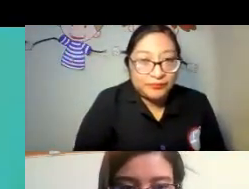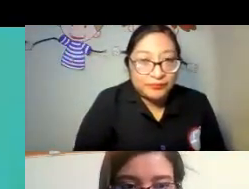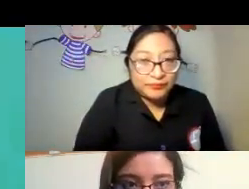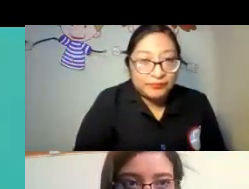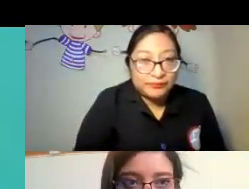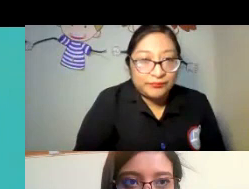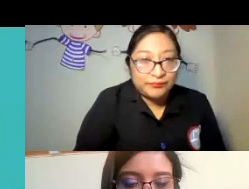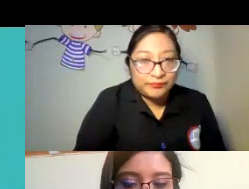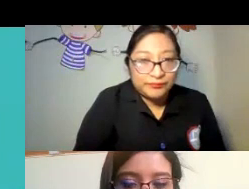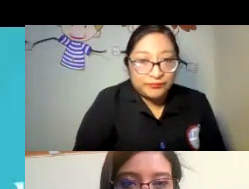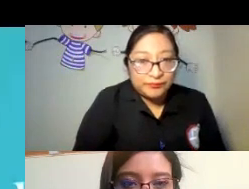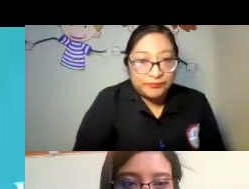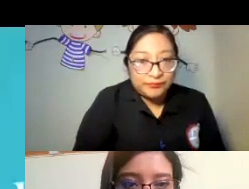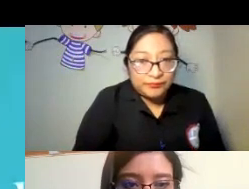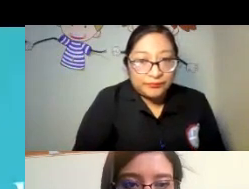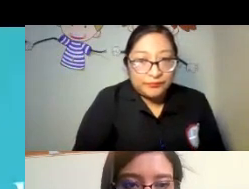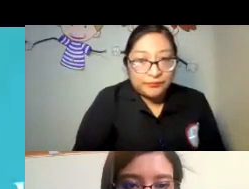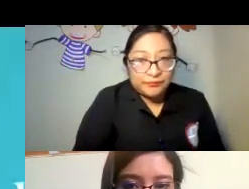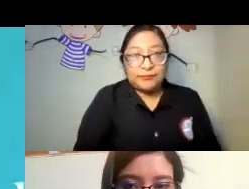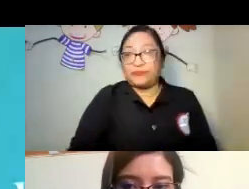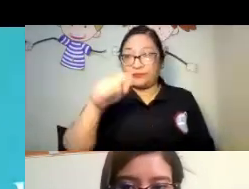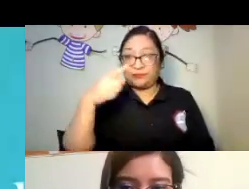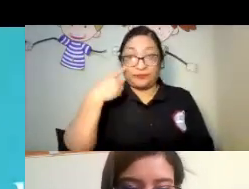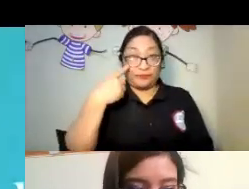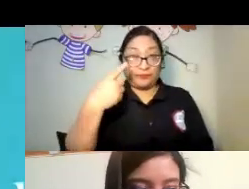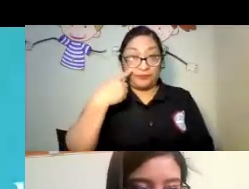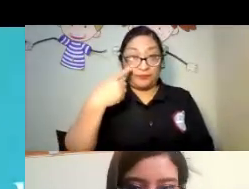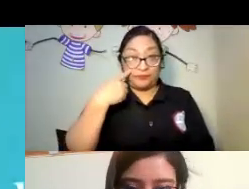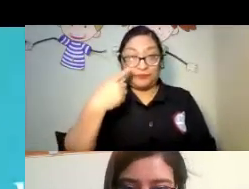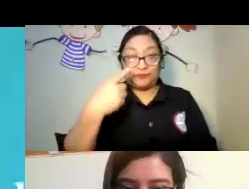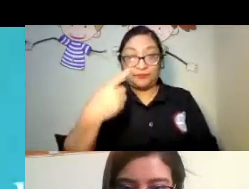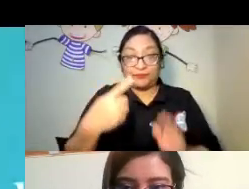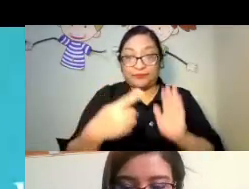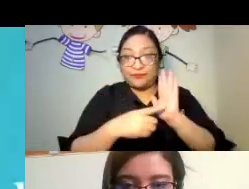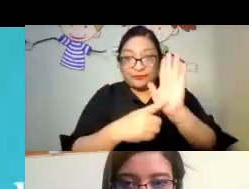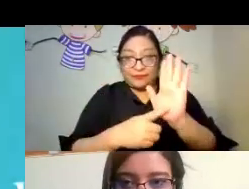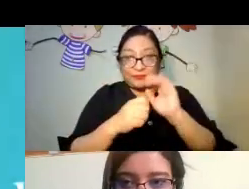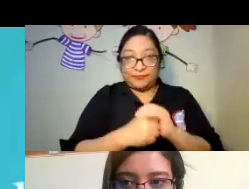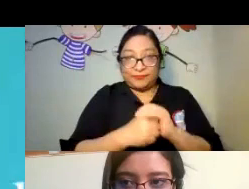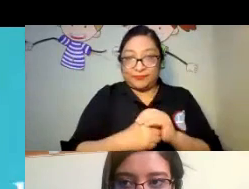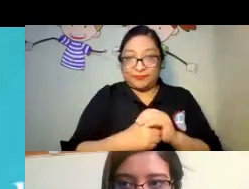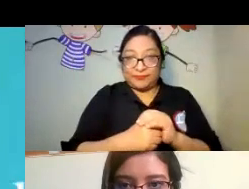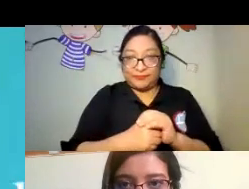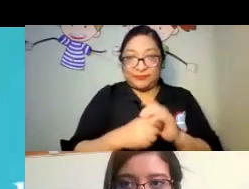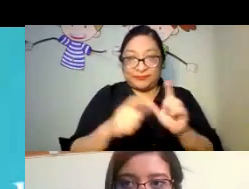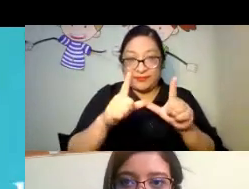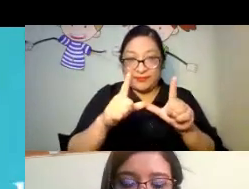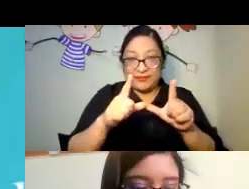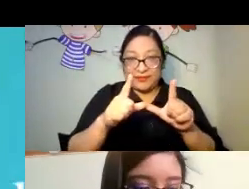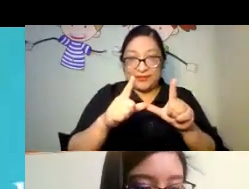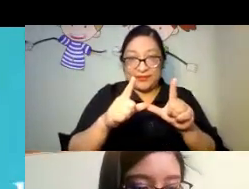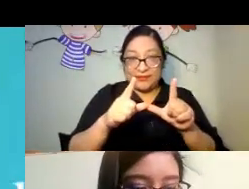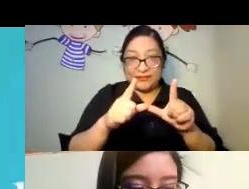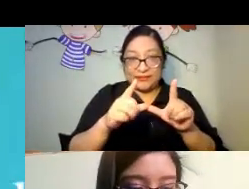El logo del Benemérito Comité Pro Ciegos y Sordos de Guatemala, junto a un texto que dice: Centro Educativo para